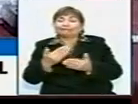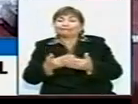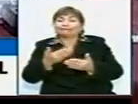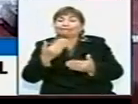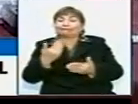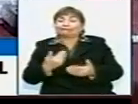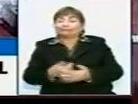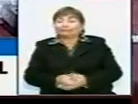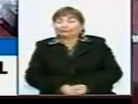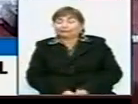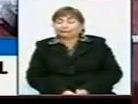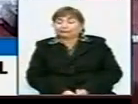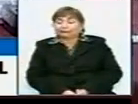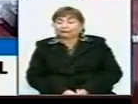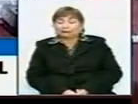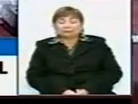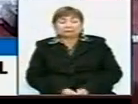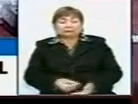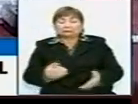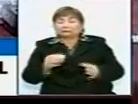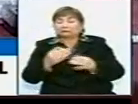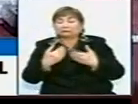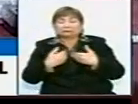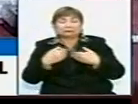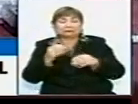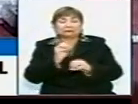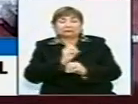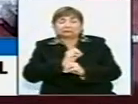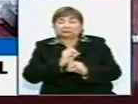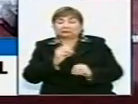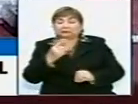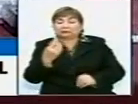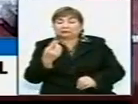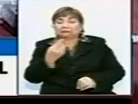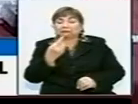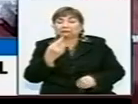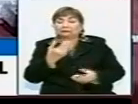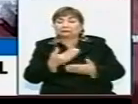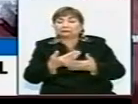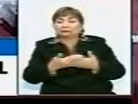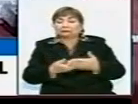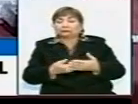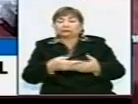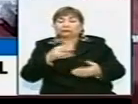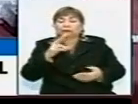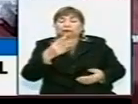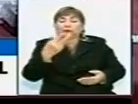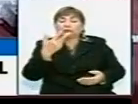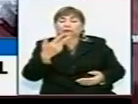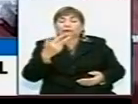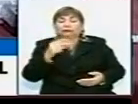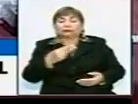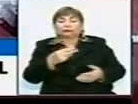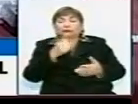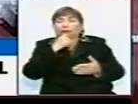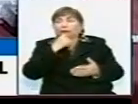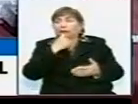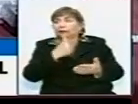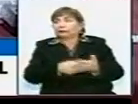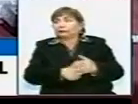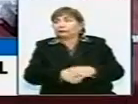cuando los albergues no tenemos una sola carta en el norte se tuvo que comprar de dos mil a tres mil carpas se llevaron